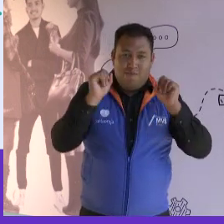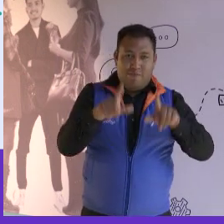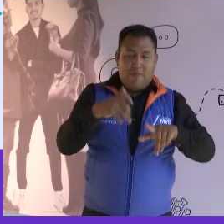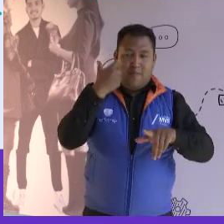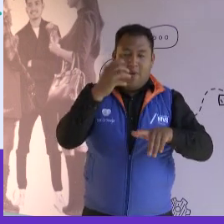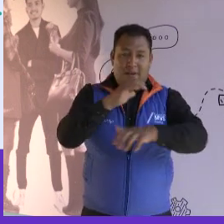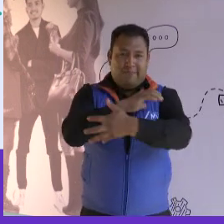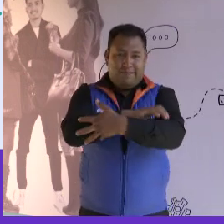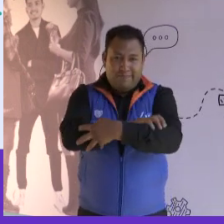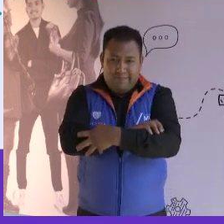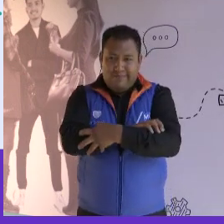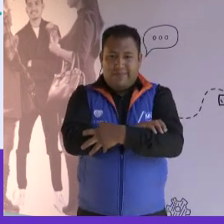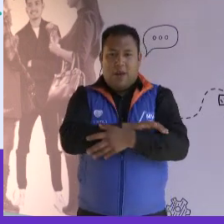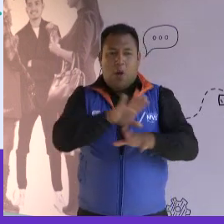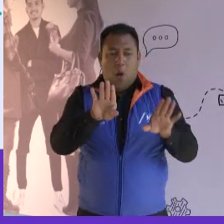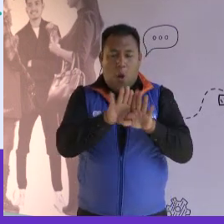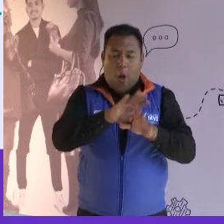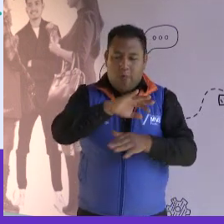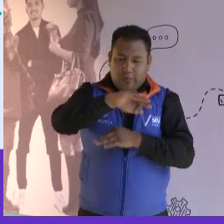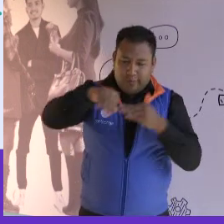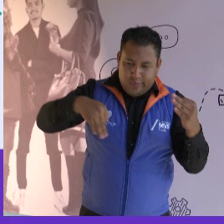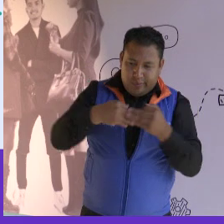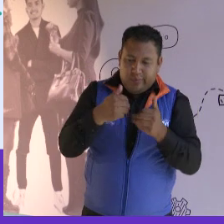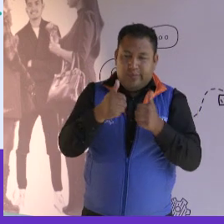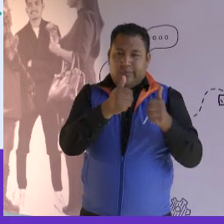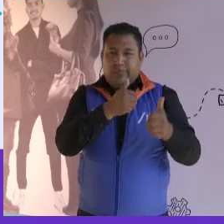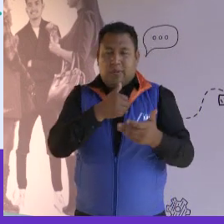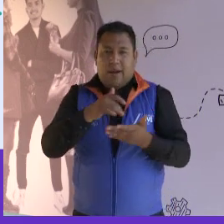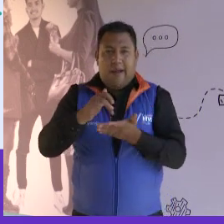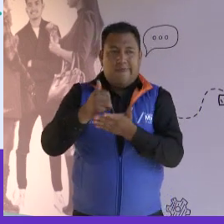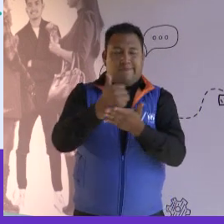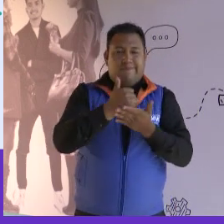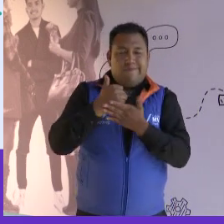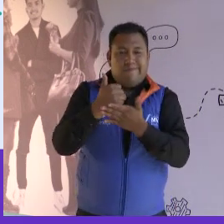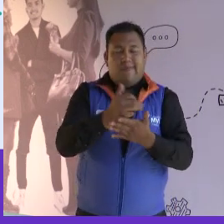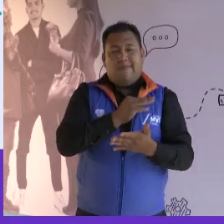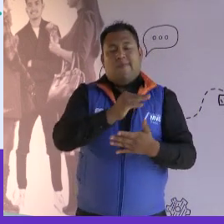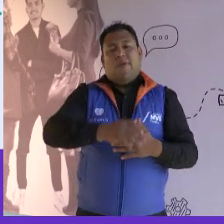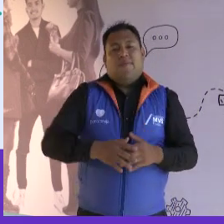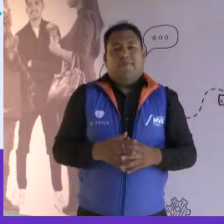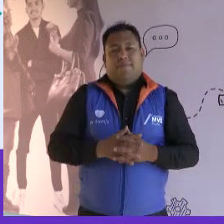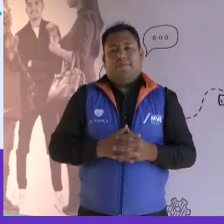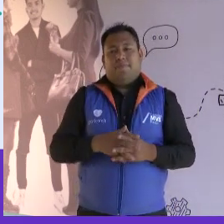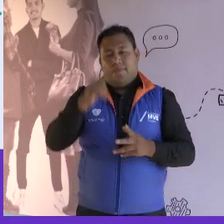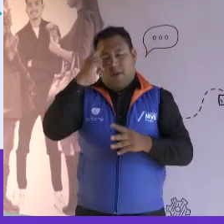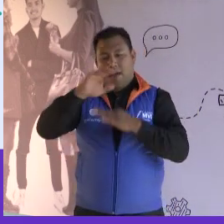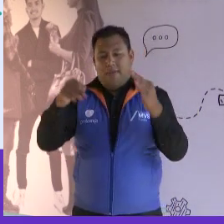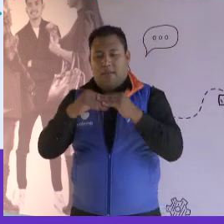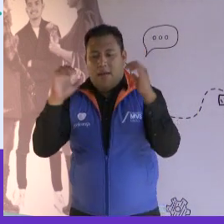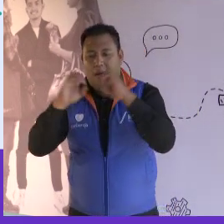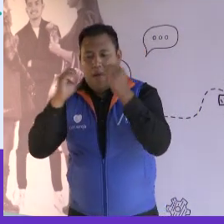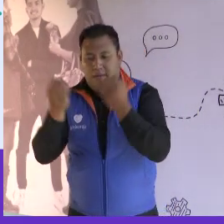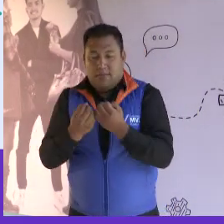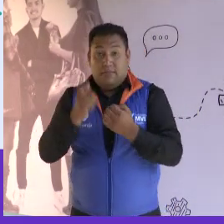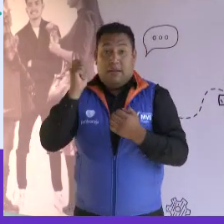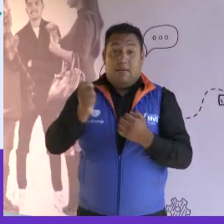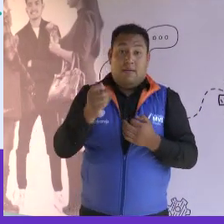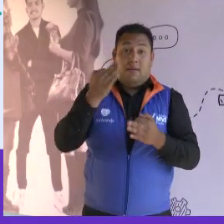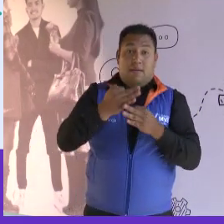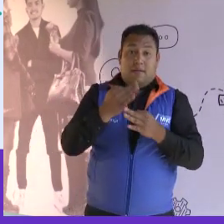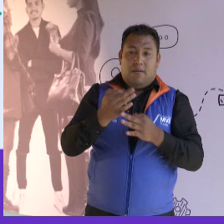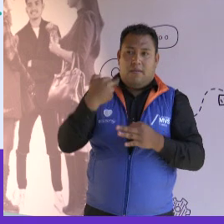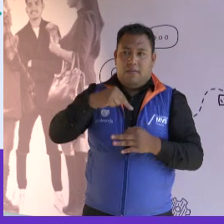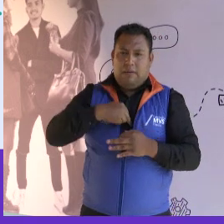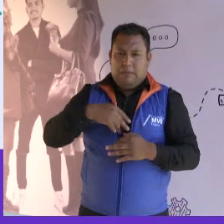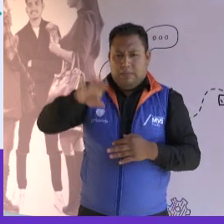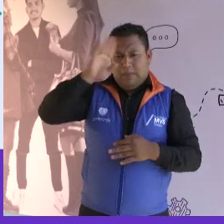recomendaciones que daríamos a las organizaciones que quieran trabajar, ¿no? Y dejar de pensar desde la parte de la escasez, sino